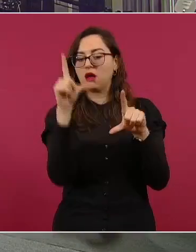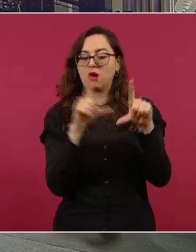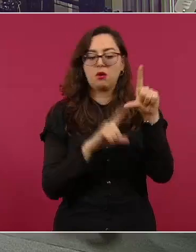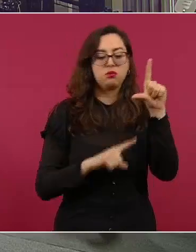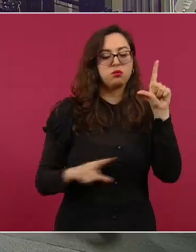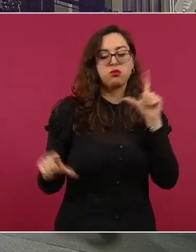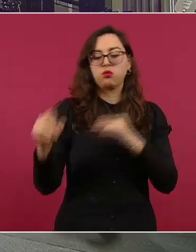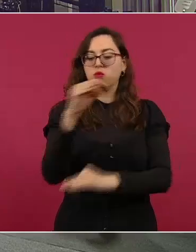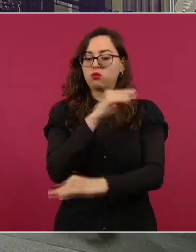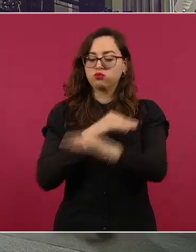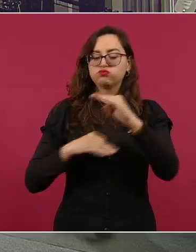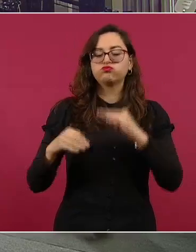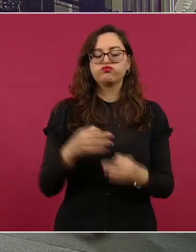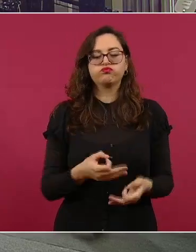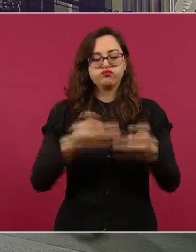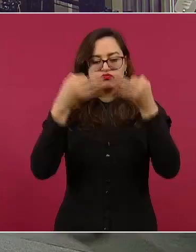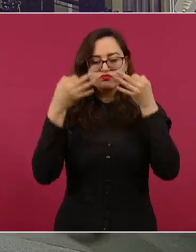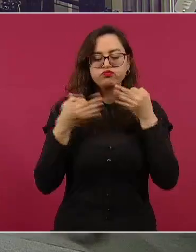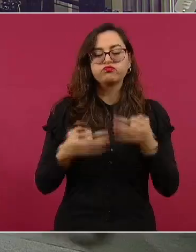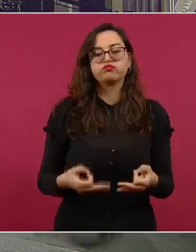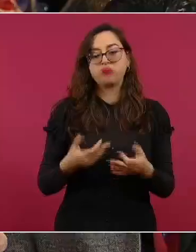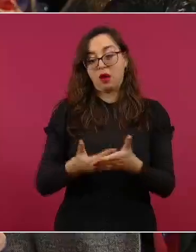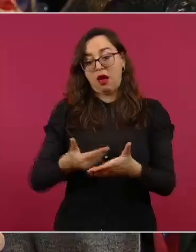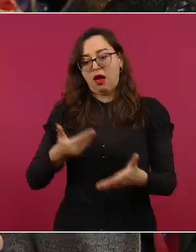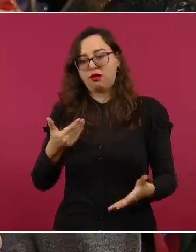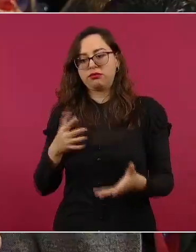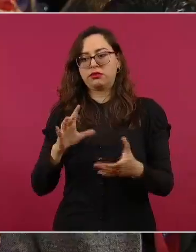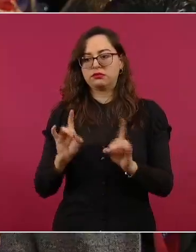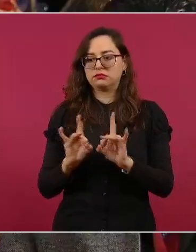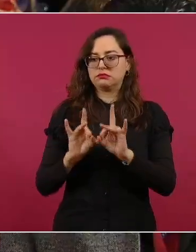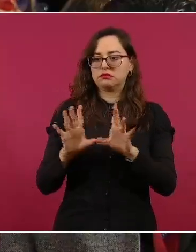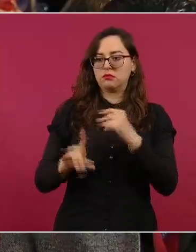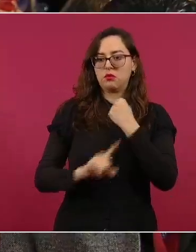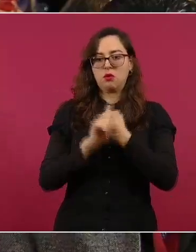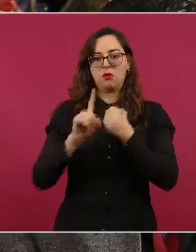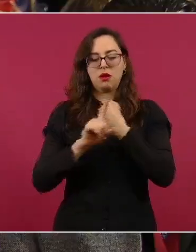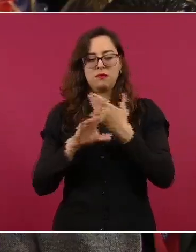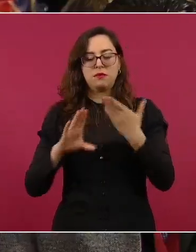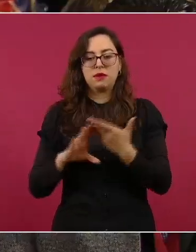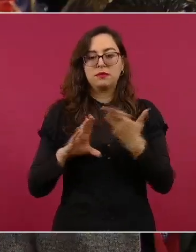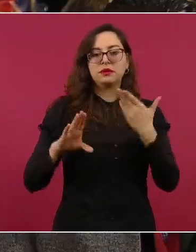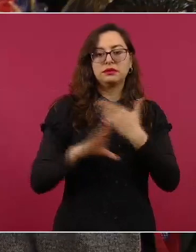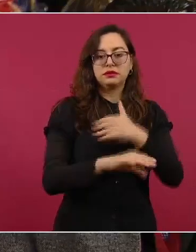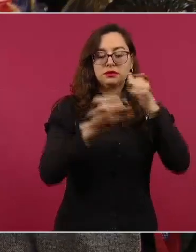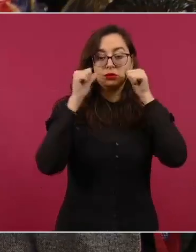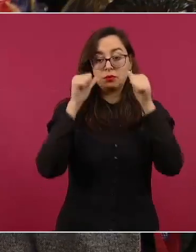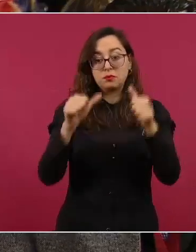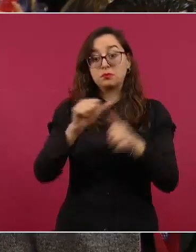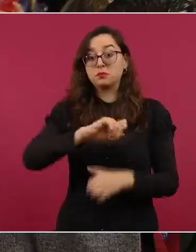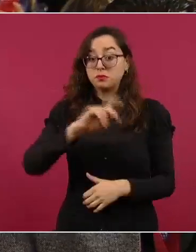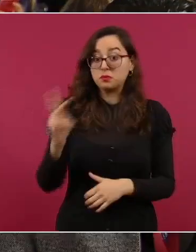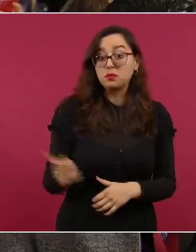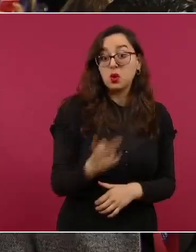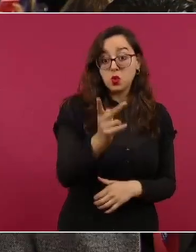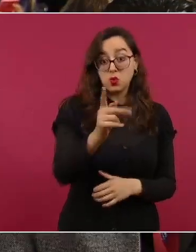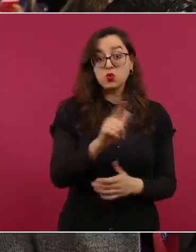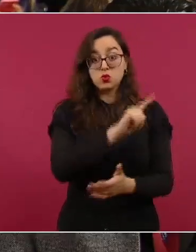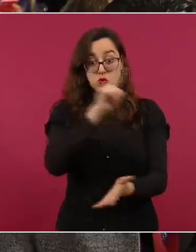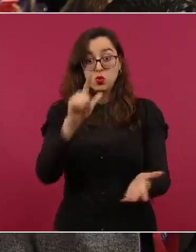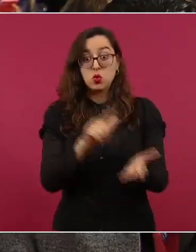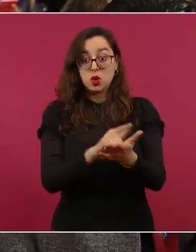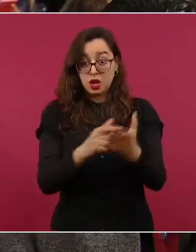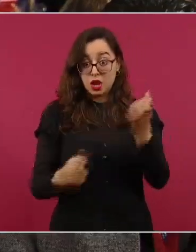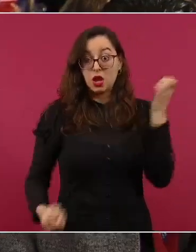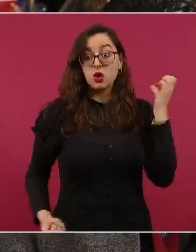la prevención y protección. ¿Usted está de acuerdo en que la Presidencia de la República impulse lo necesario para que esta nueva ley que ha